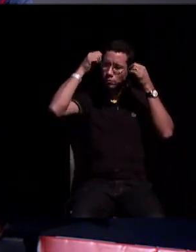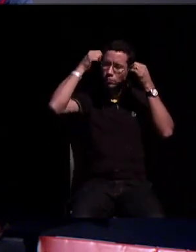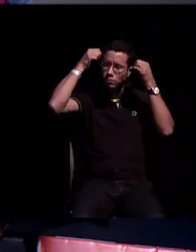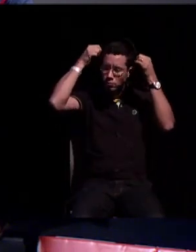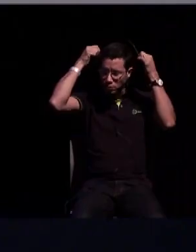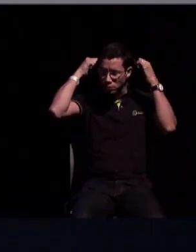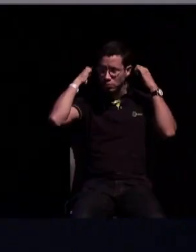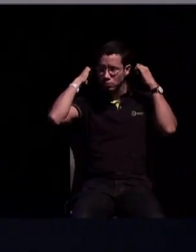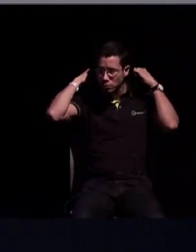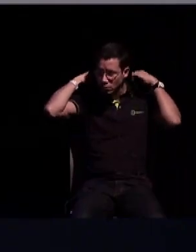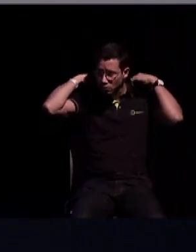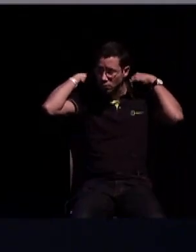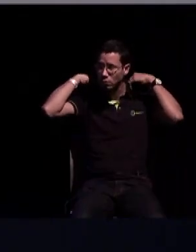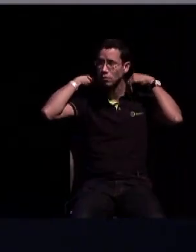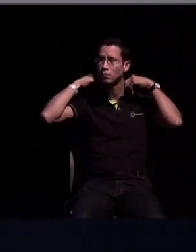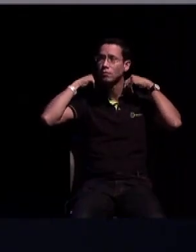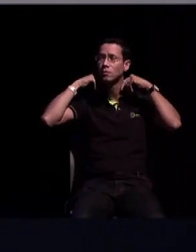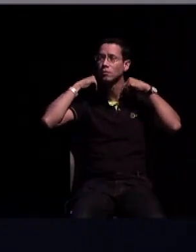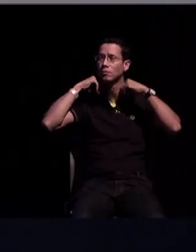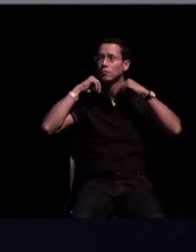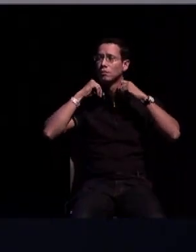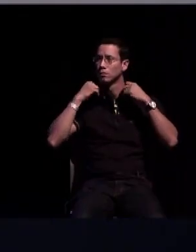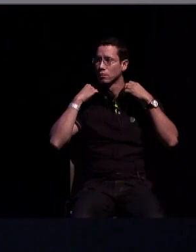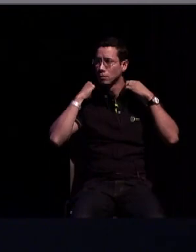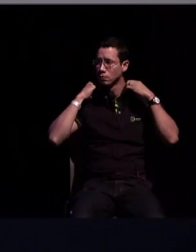que convencerlas, hay que escucharlas.